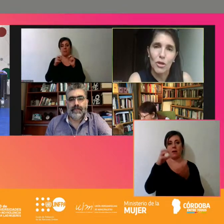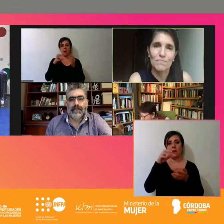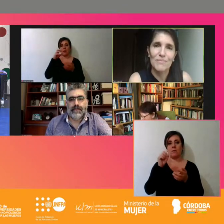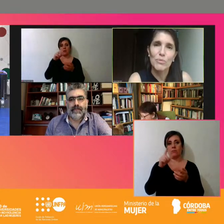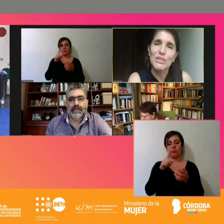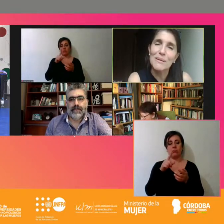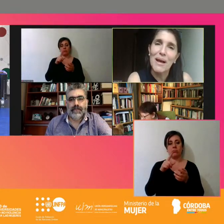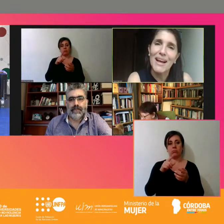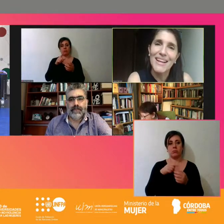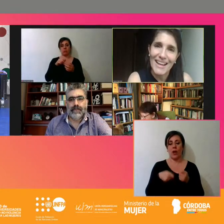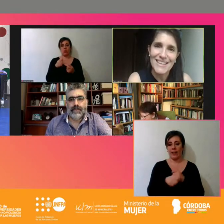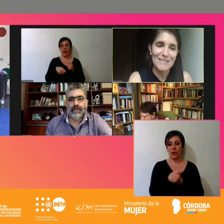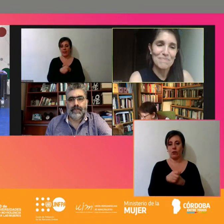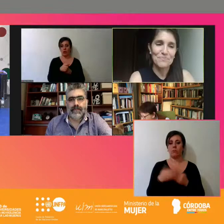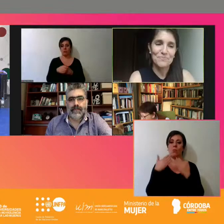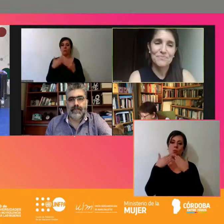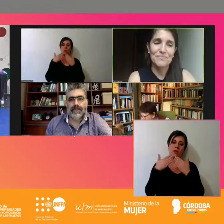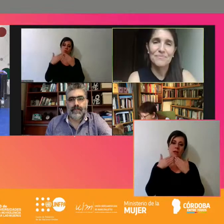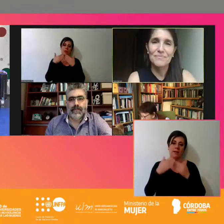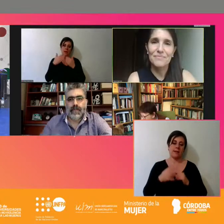gestión. Muchísimas gracias.